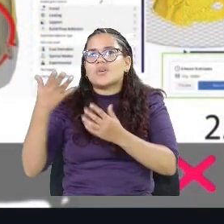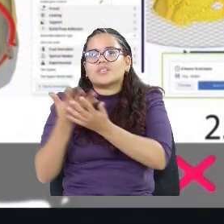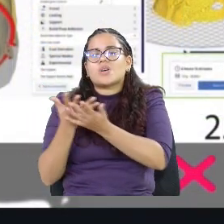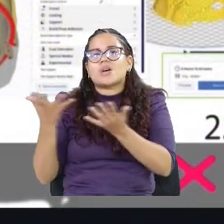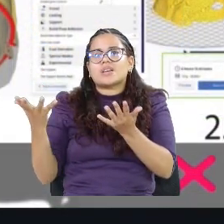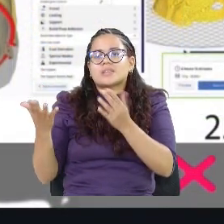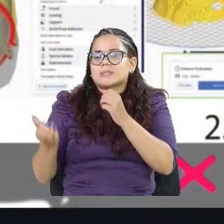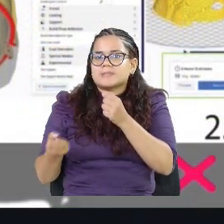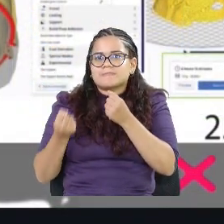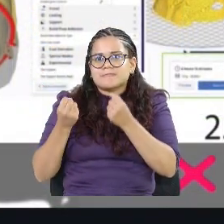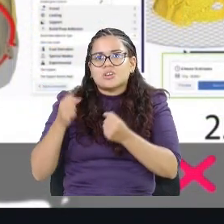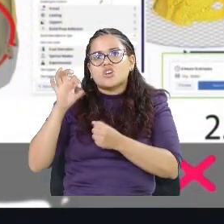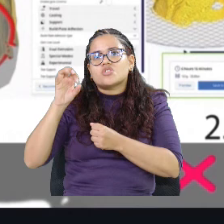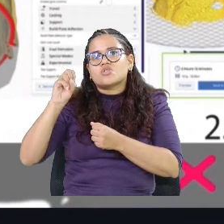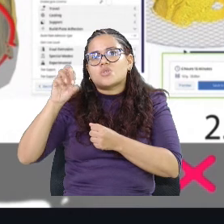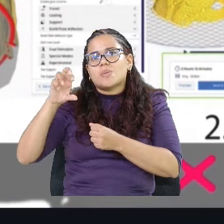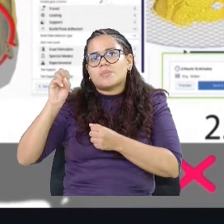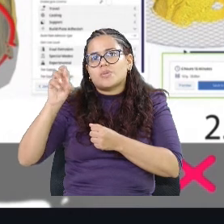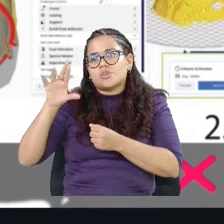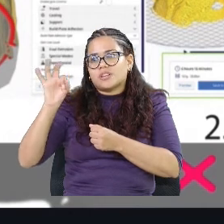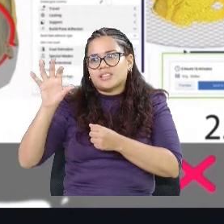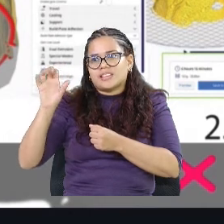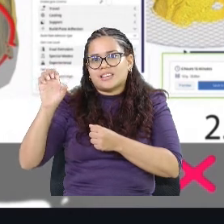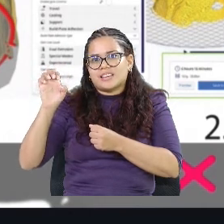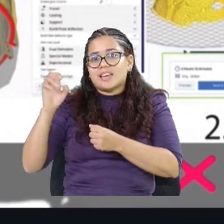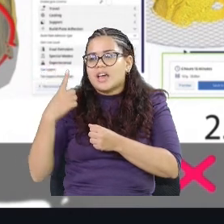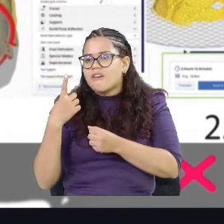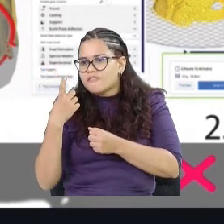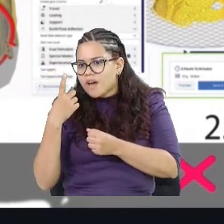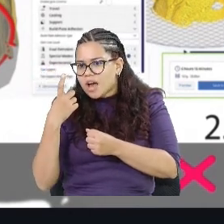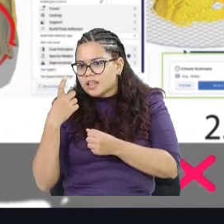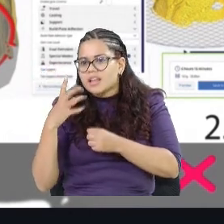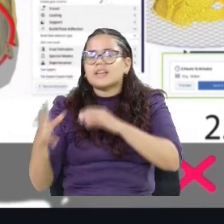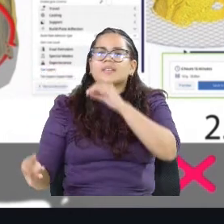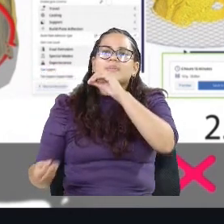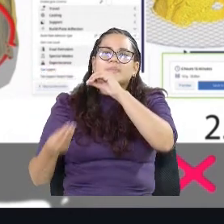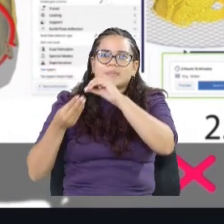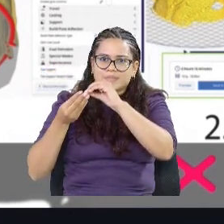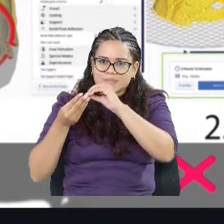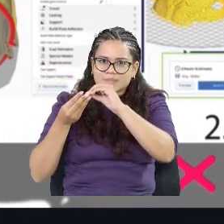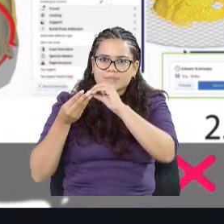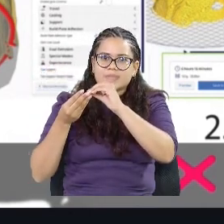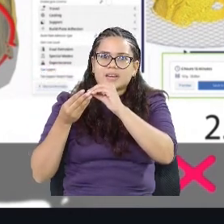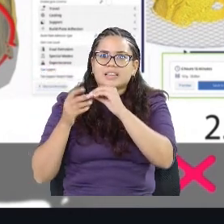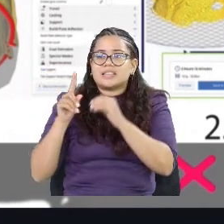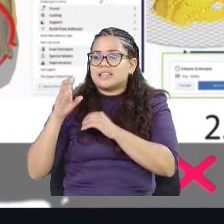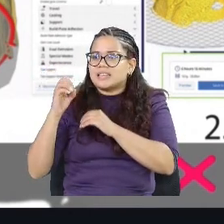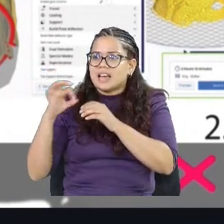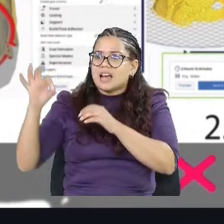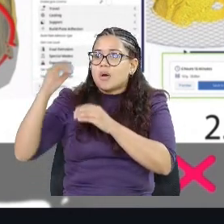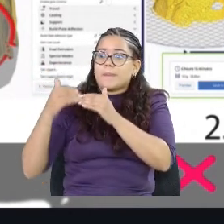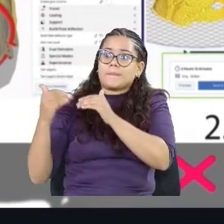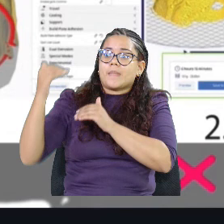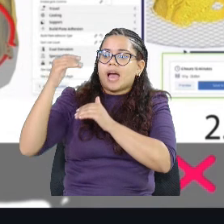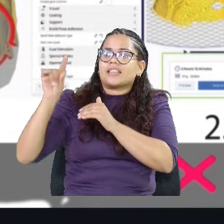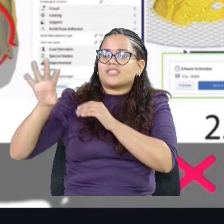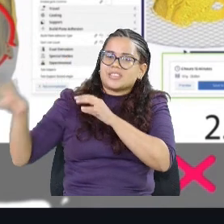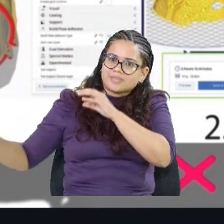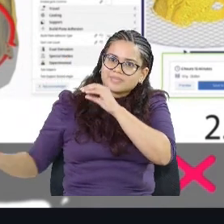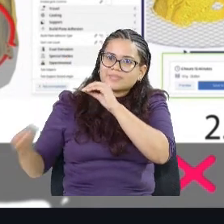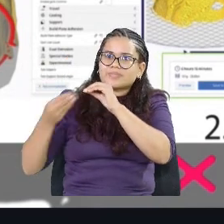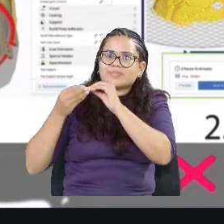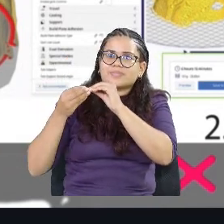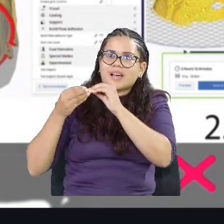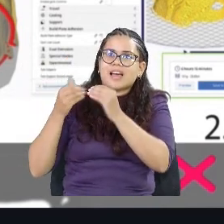material de soporte va a compensar esos grados de más que se pasan de esos 60 grados para darle, como quien dice,